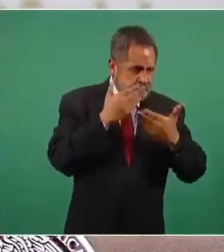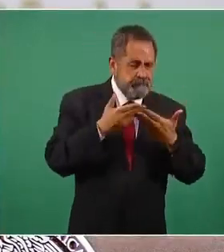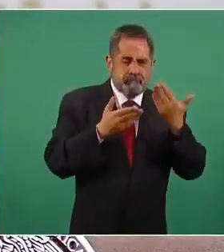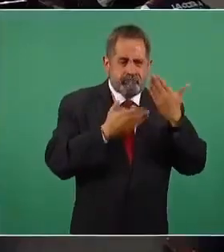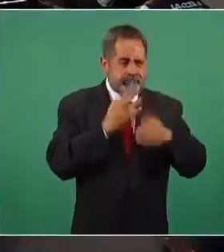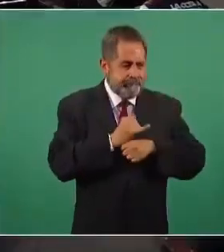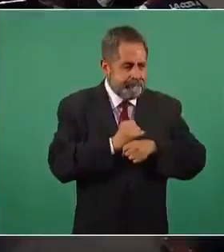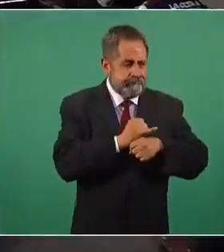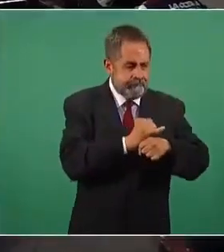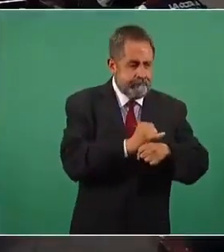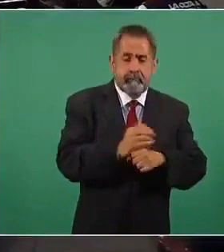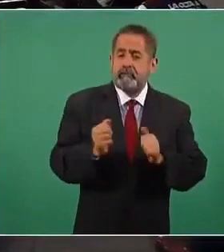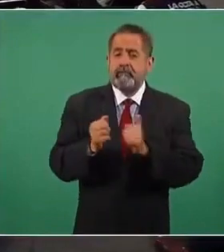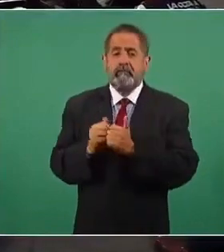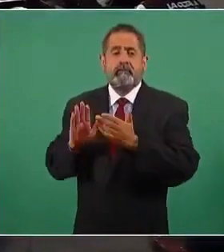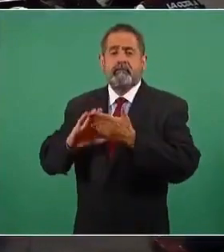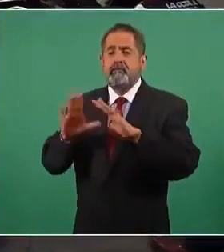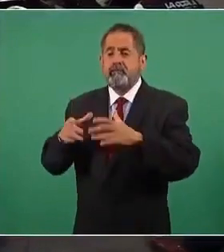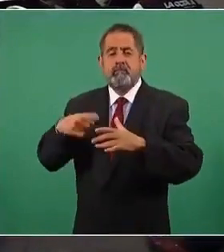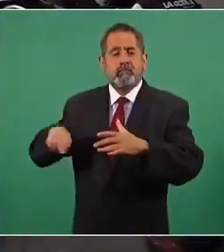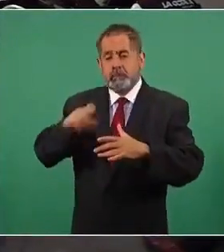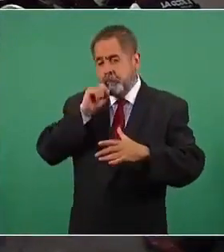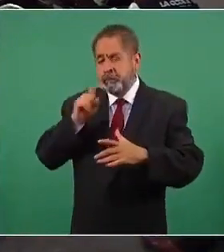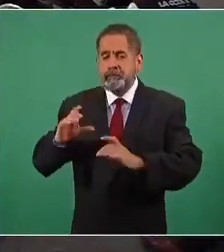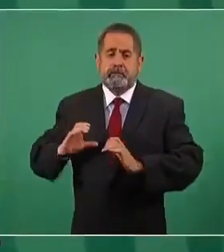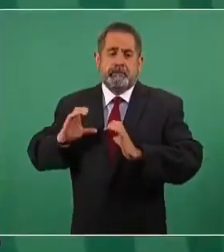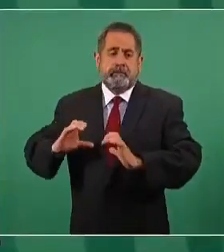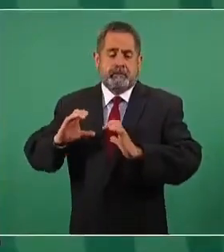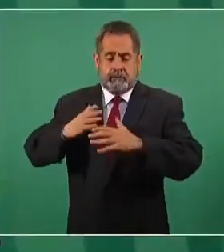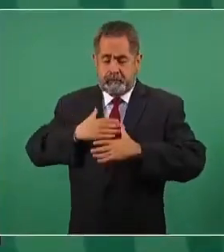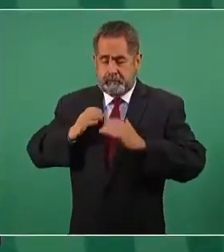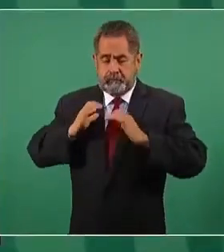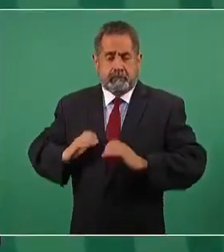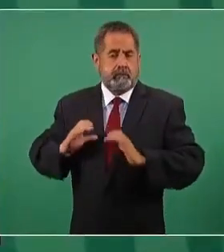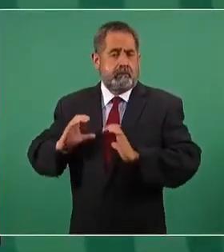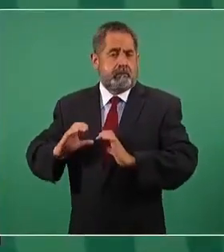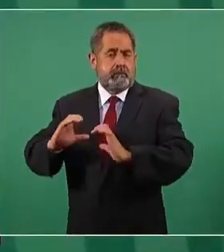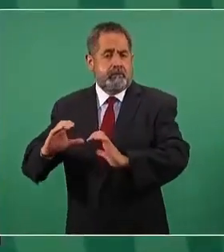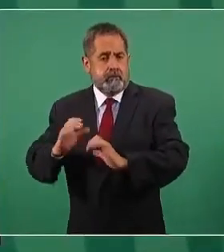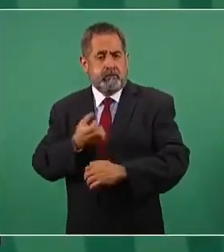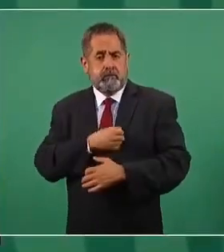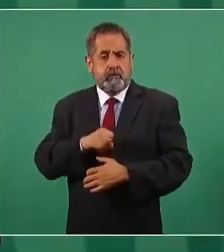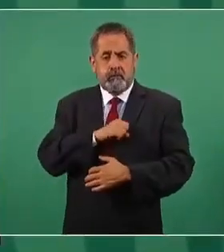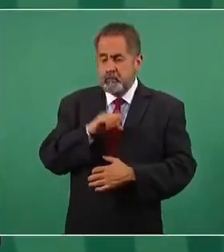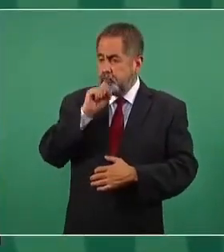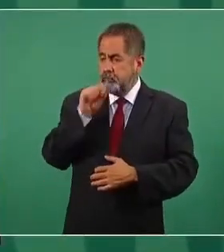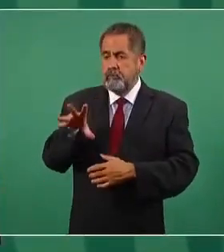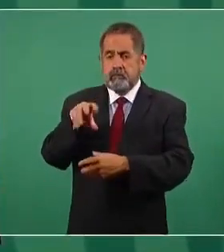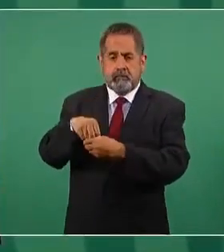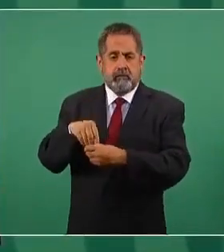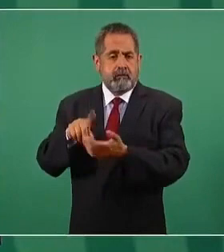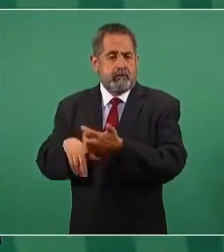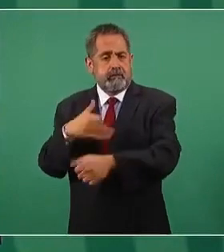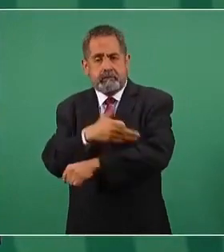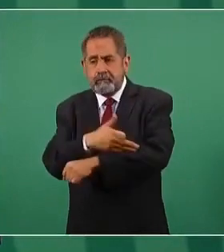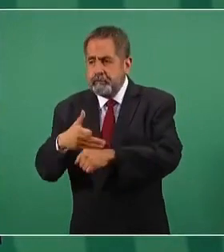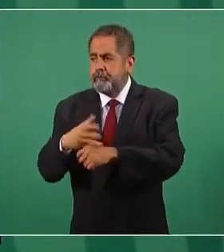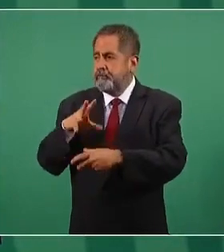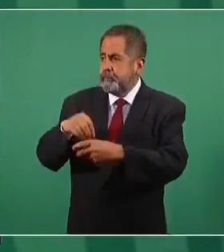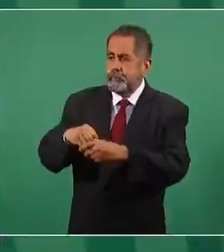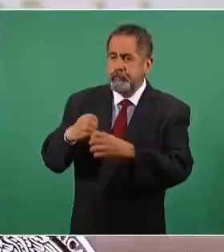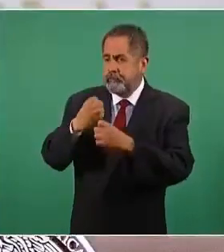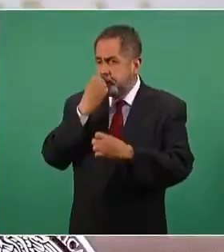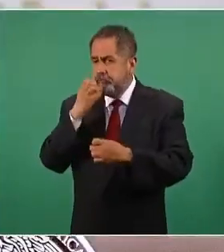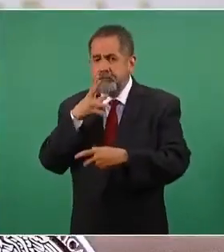nivel de comunidad, haciendo que ahí en la familia, ahí en el grupo escolar, en el grupo